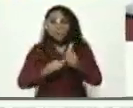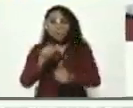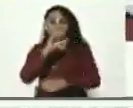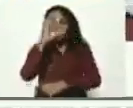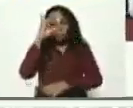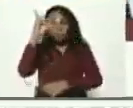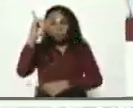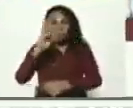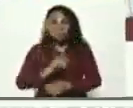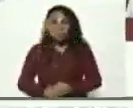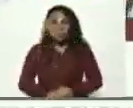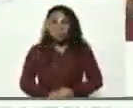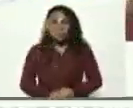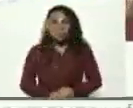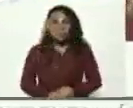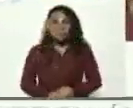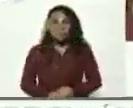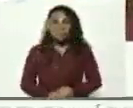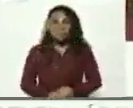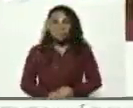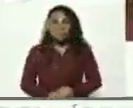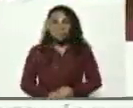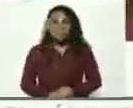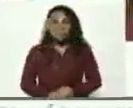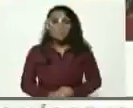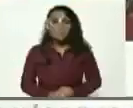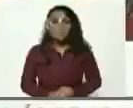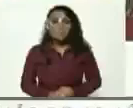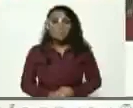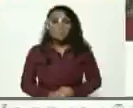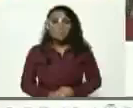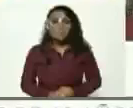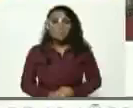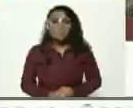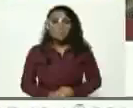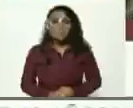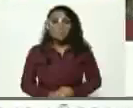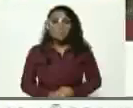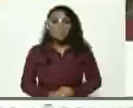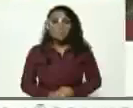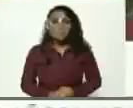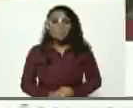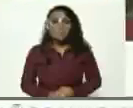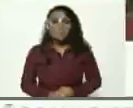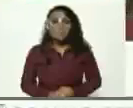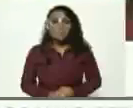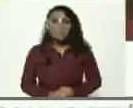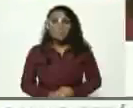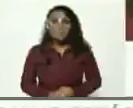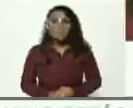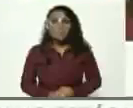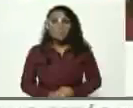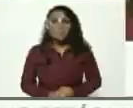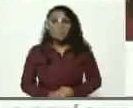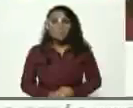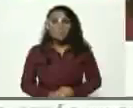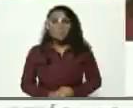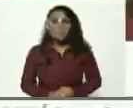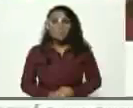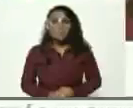vicepresidenta ejecutiva de la República Bolivariana de Venezuela, Delcy Eloína Rodríguez Gómez.